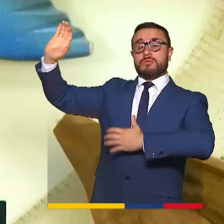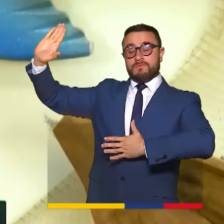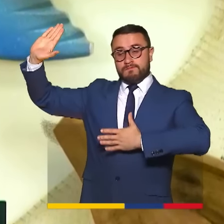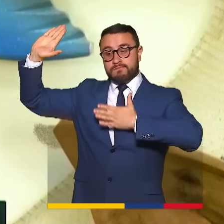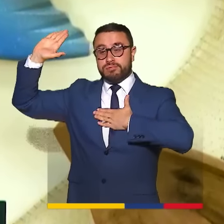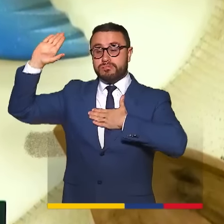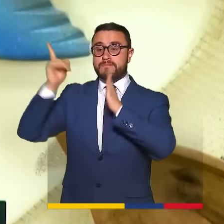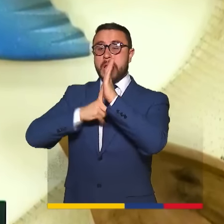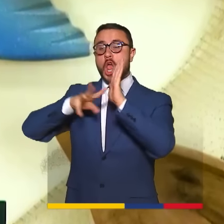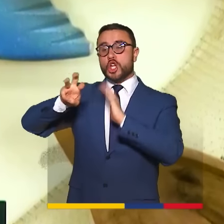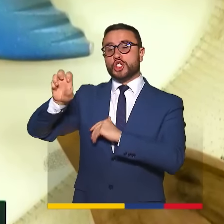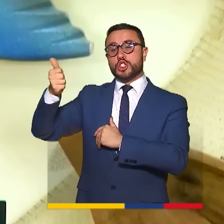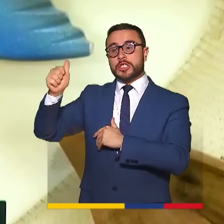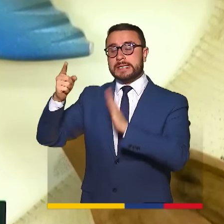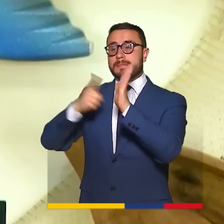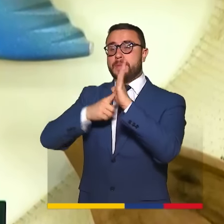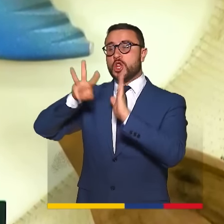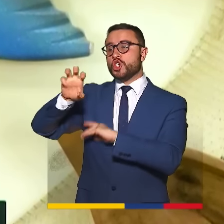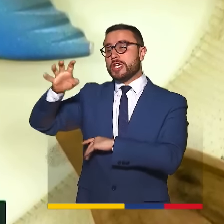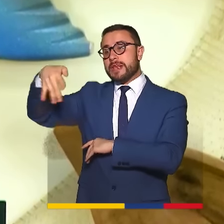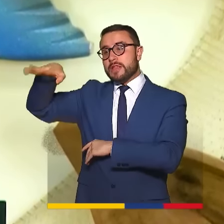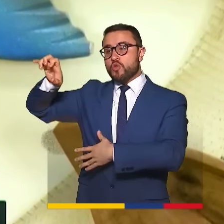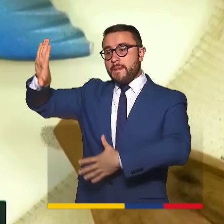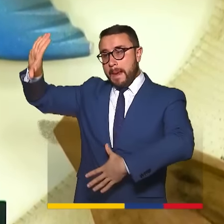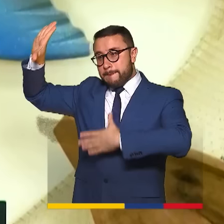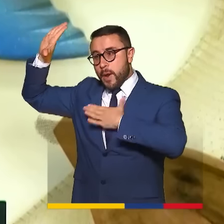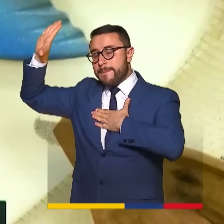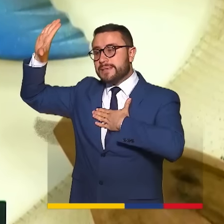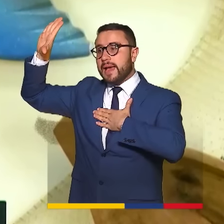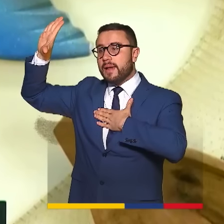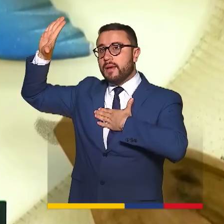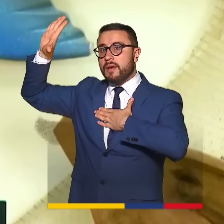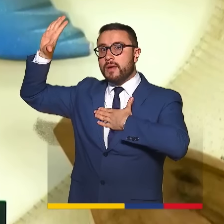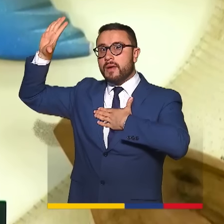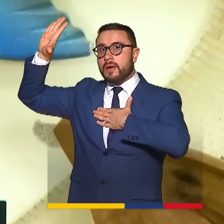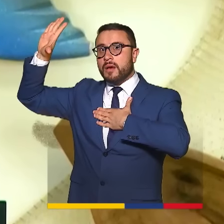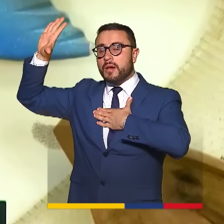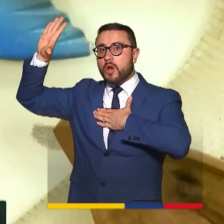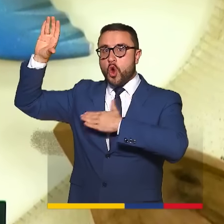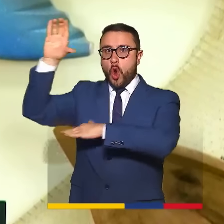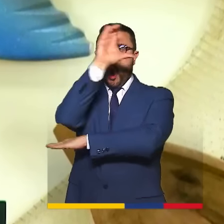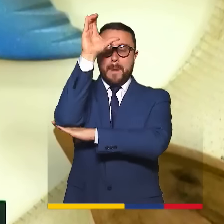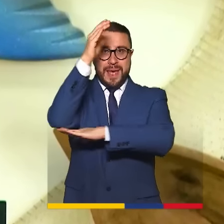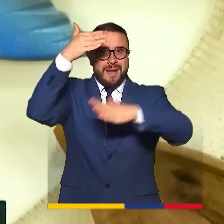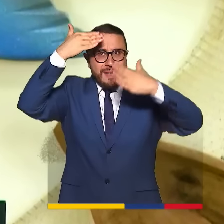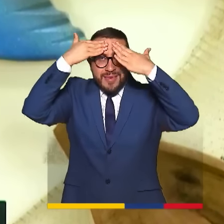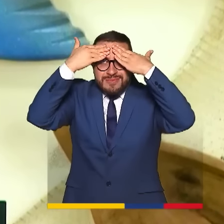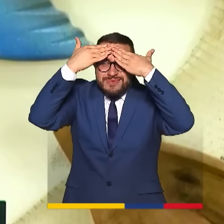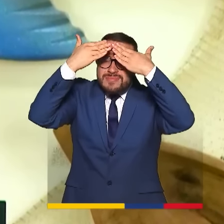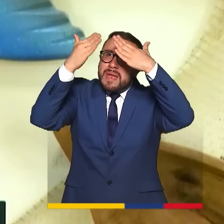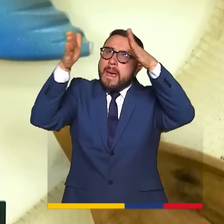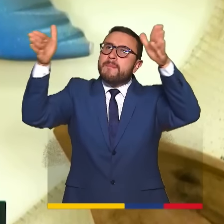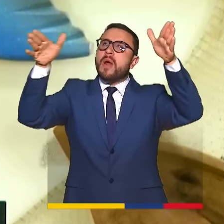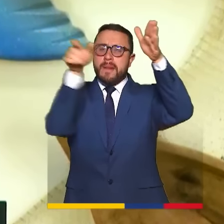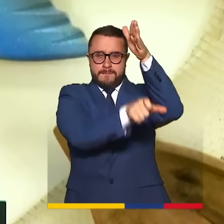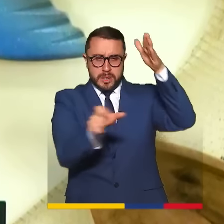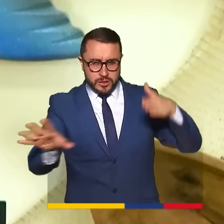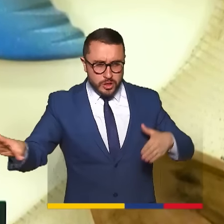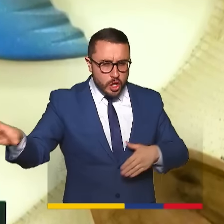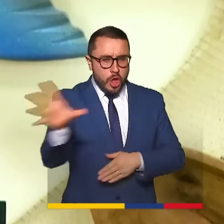de 1810, de 1819, de construir una república democrática de seres